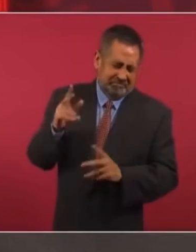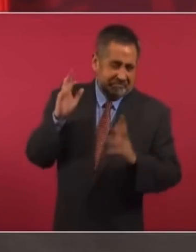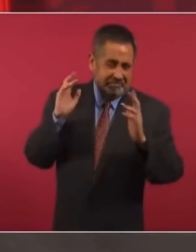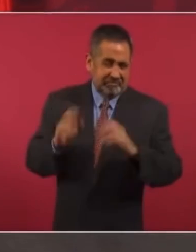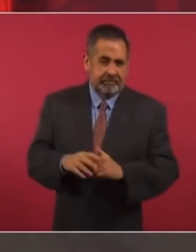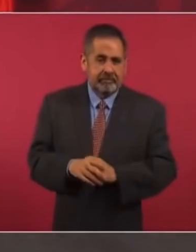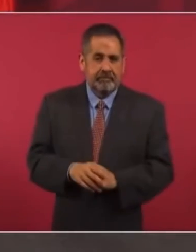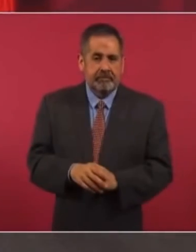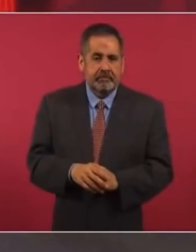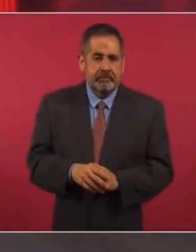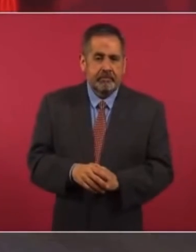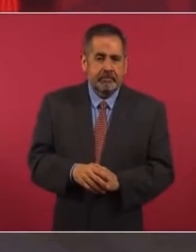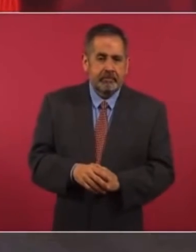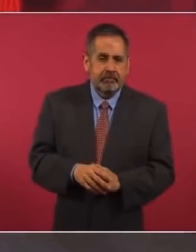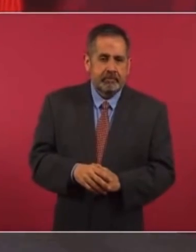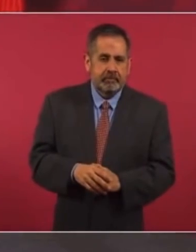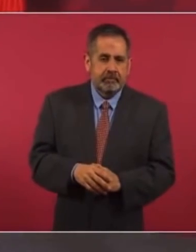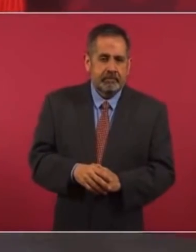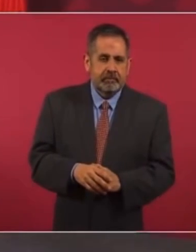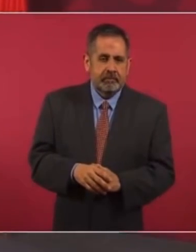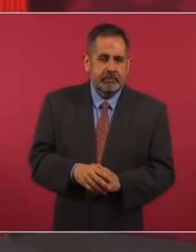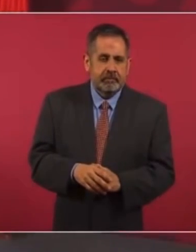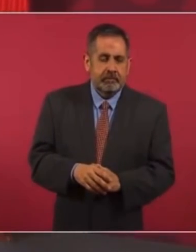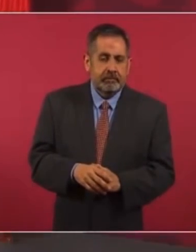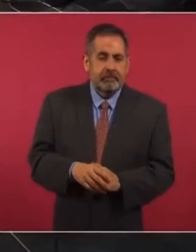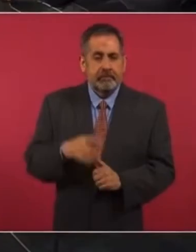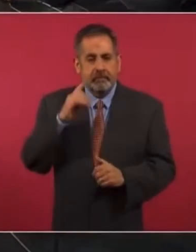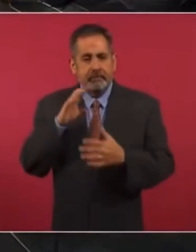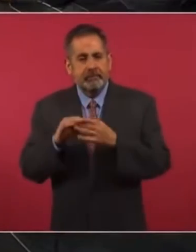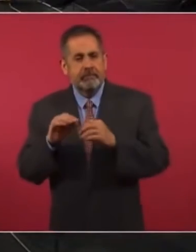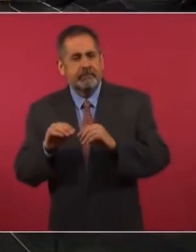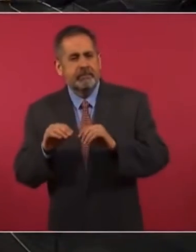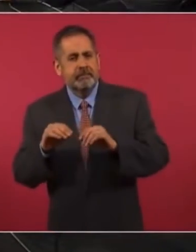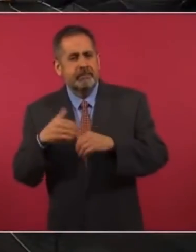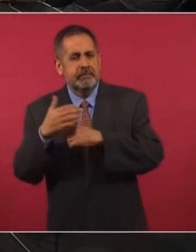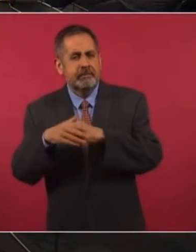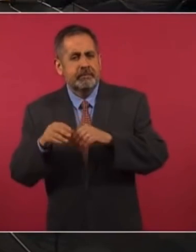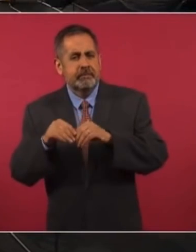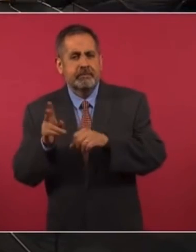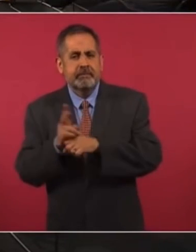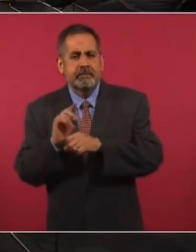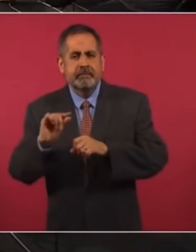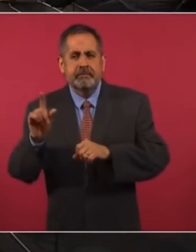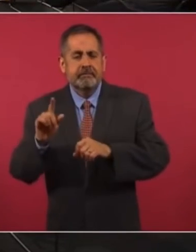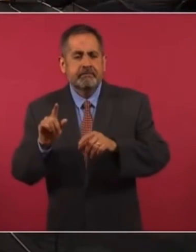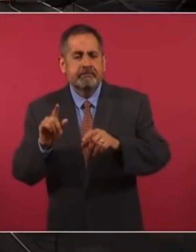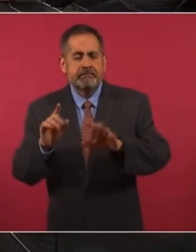Presidente, antes de que le pongan la cita, ¿tendrá invitados especiales para su informe? Mira.